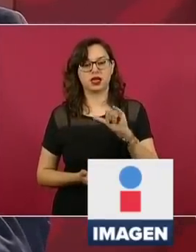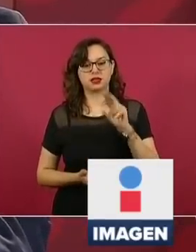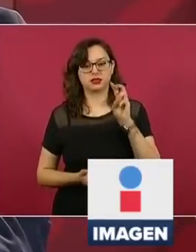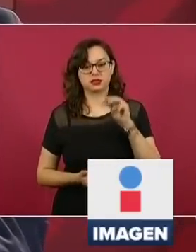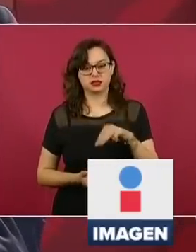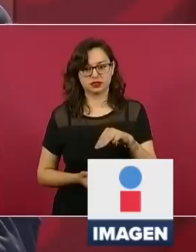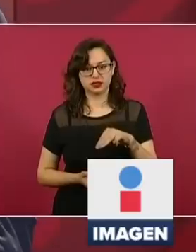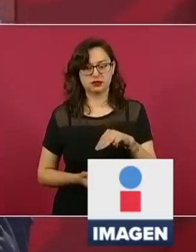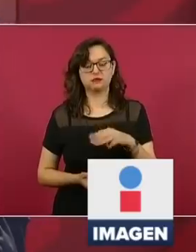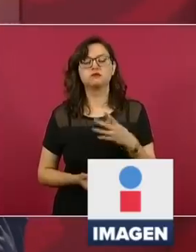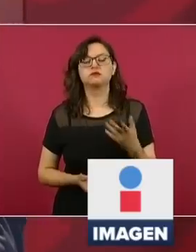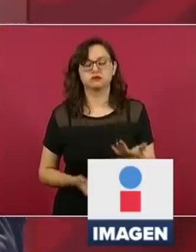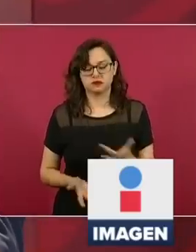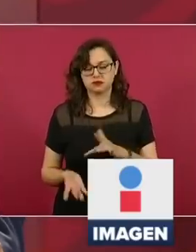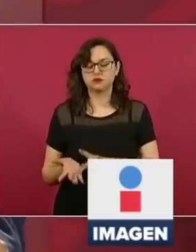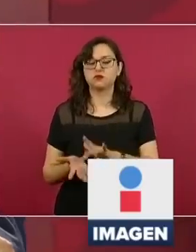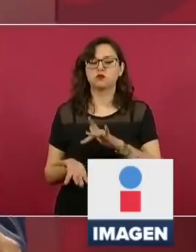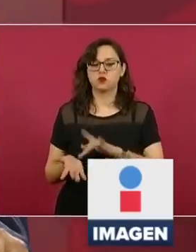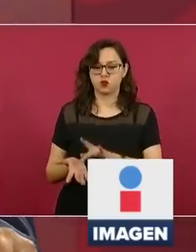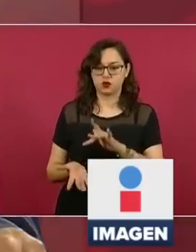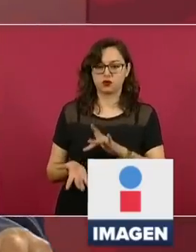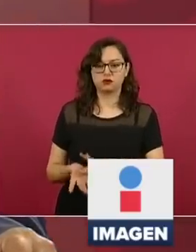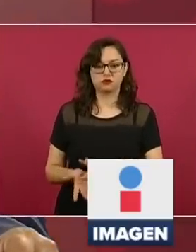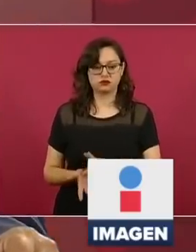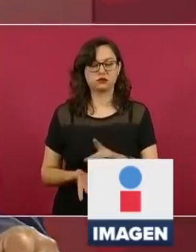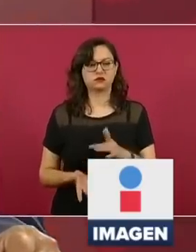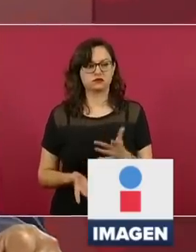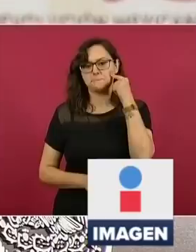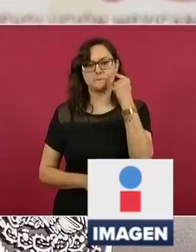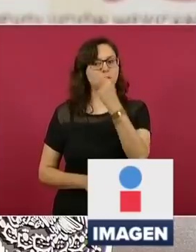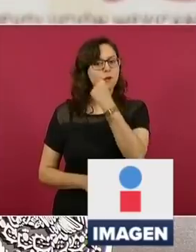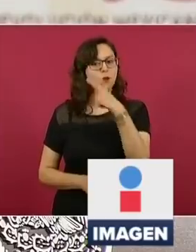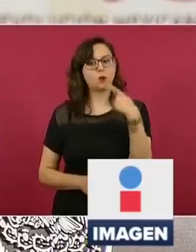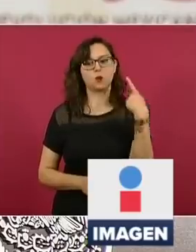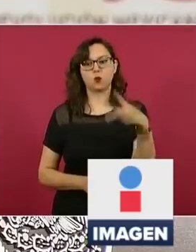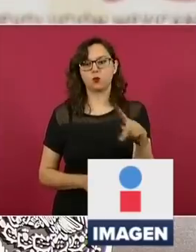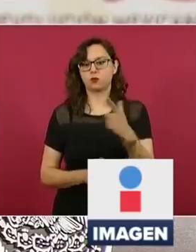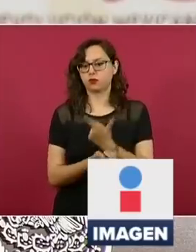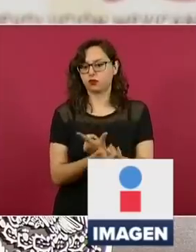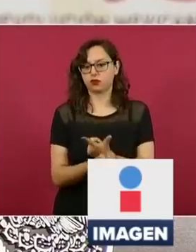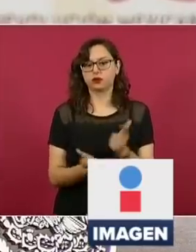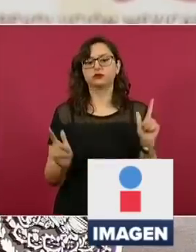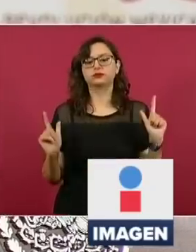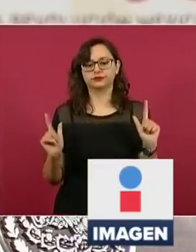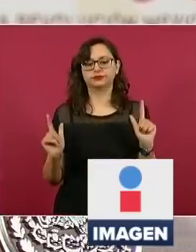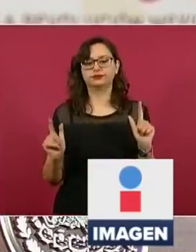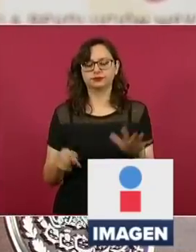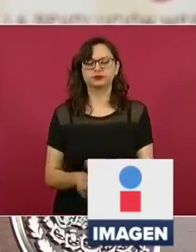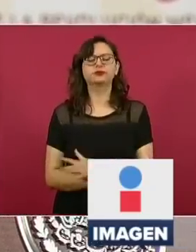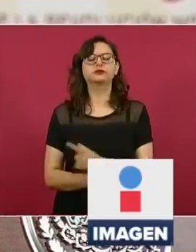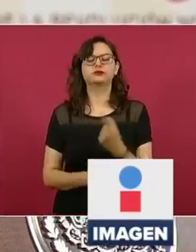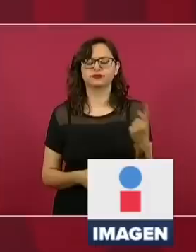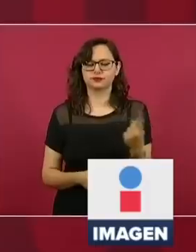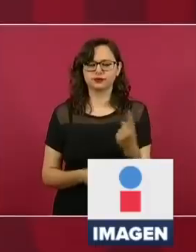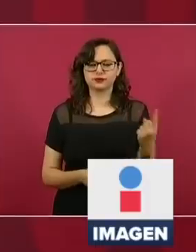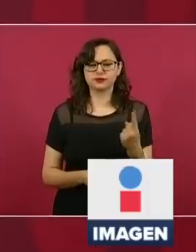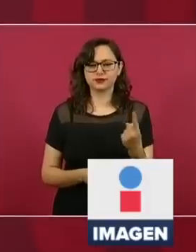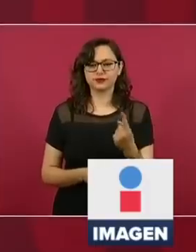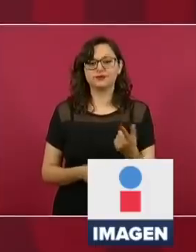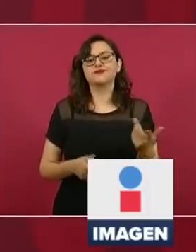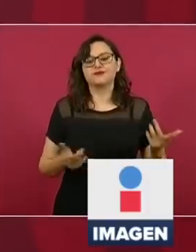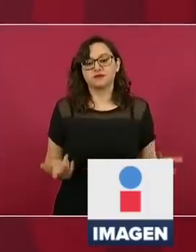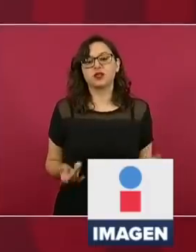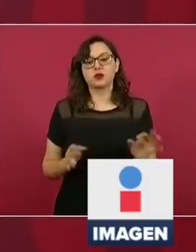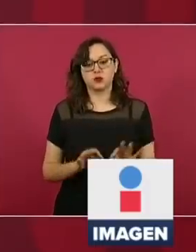personalmente se adhirió al plan. A todos nos conviene el que